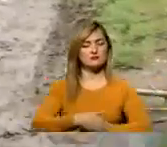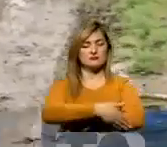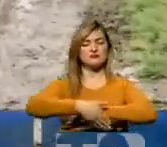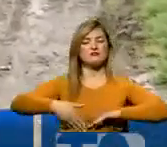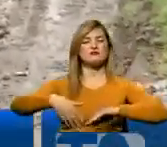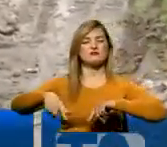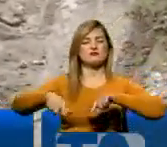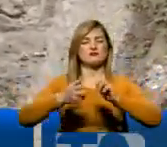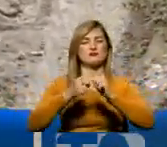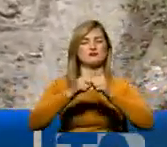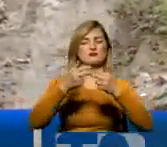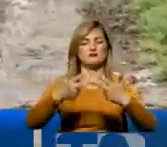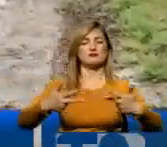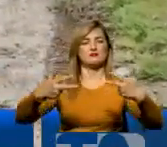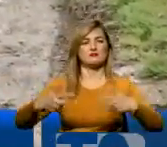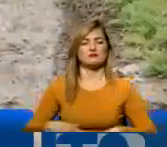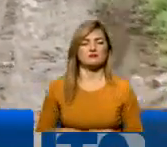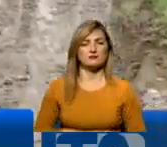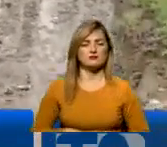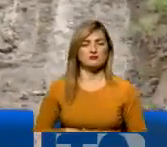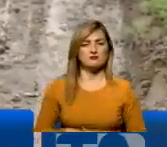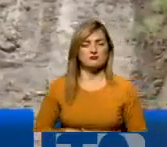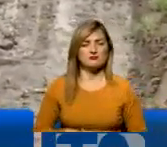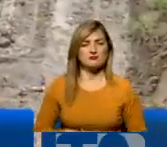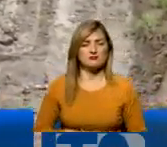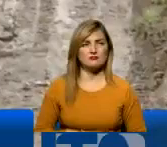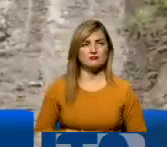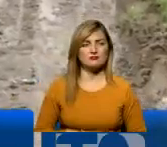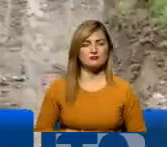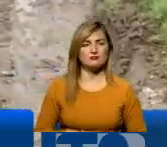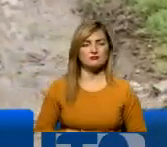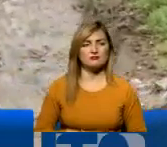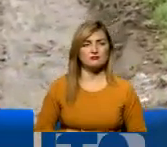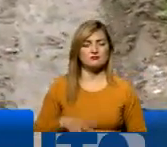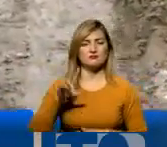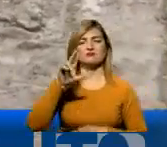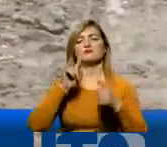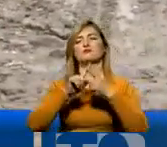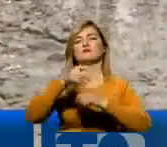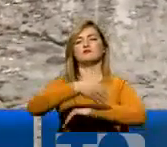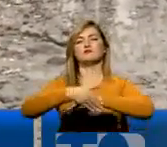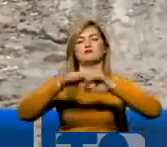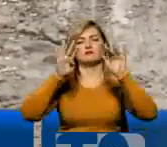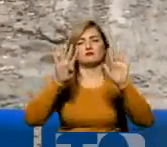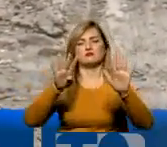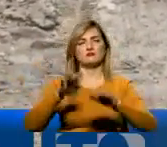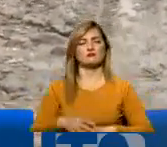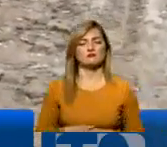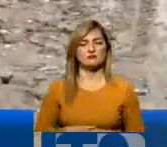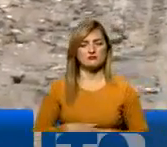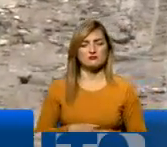aquí, de Chillonarios, el sur de la capital. Calle 3 hasta la calle 9, incluida la calle